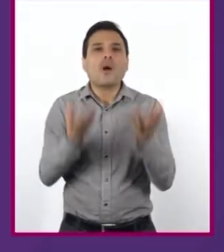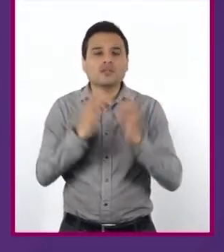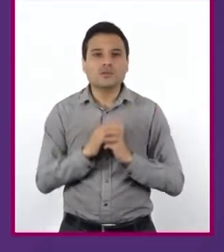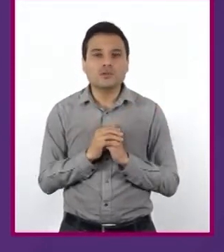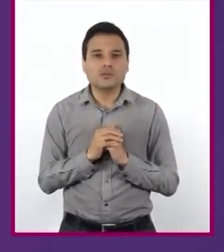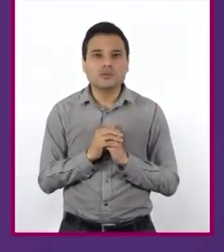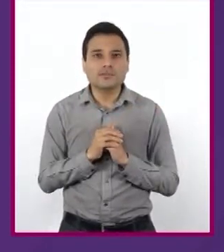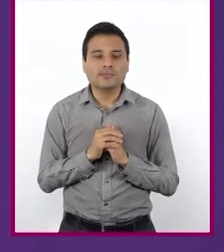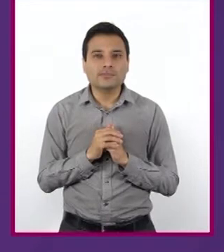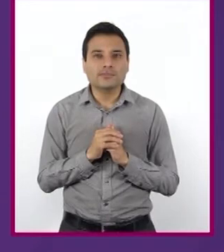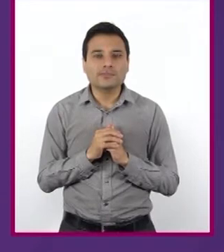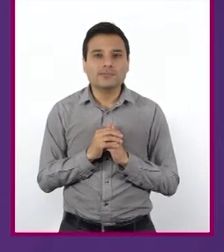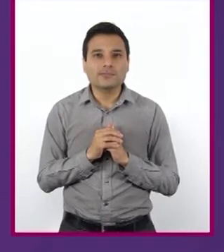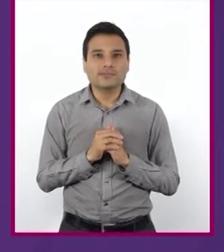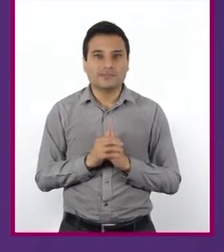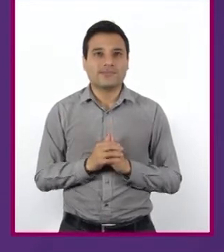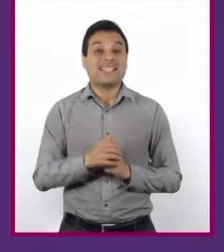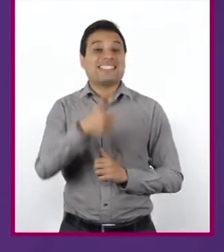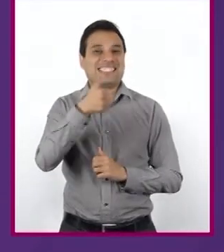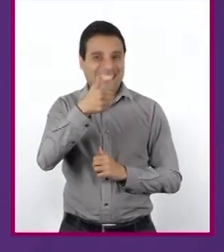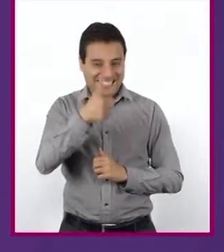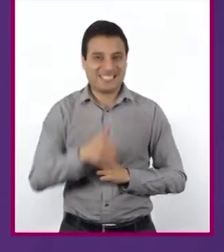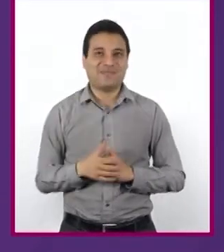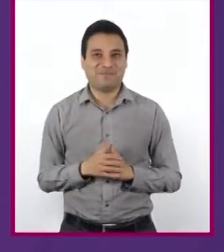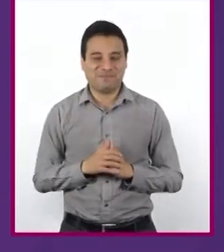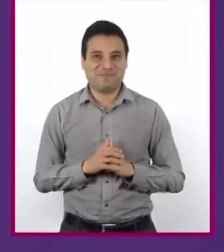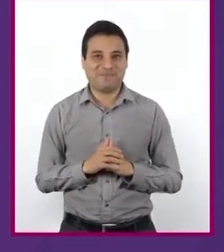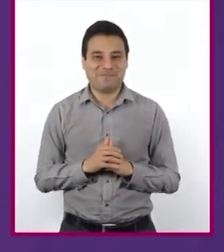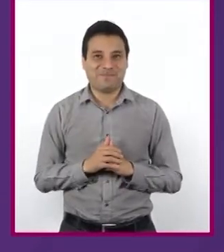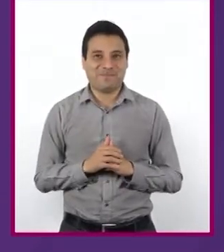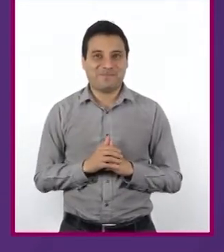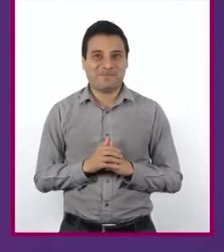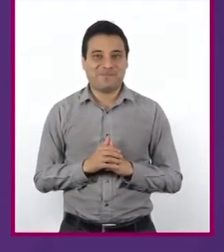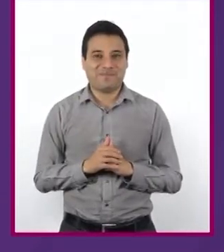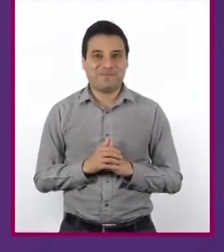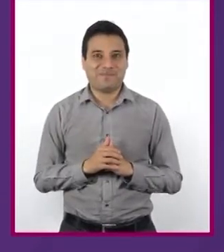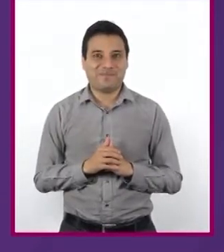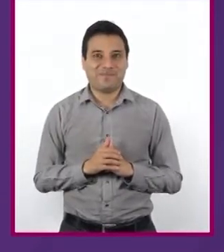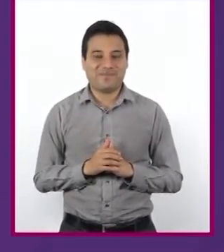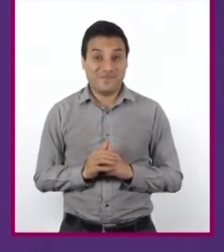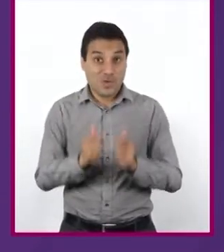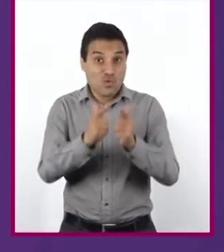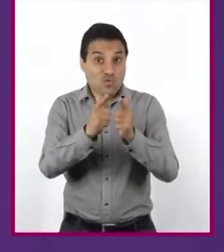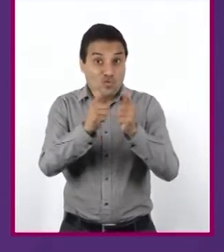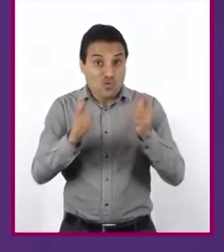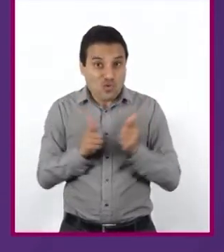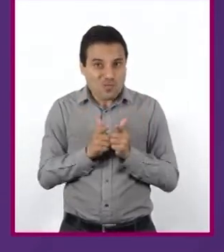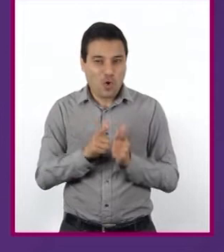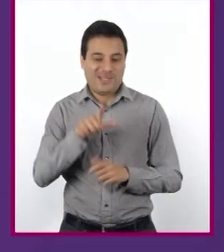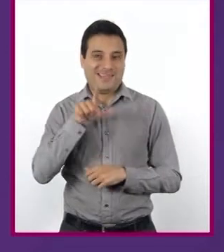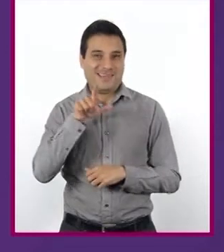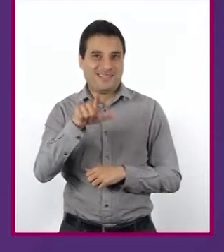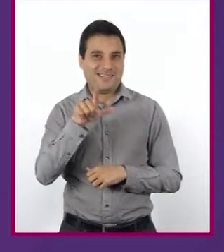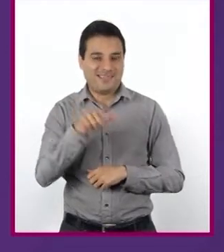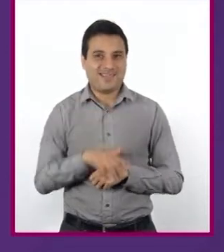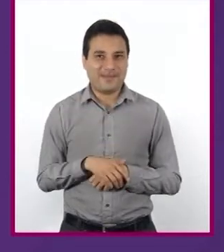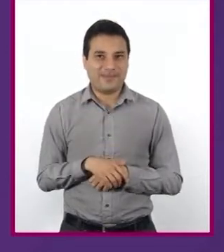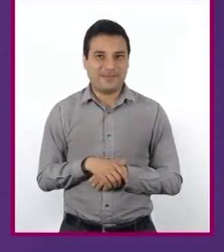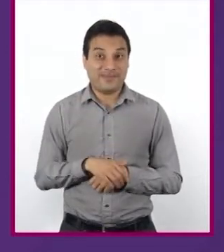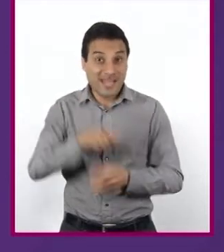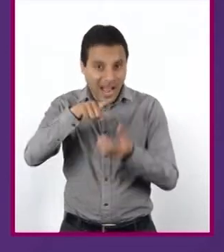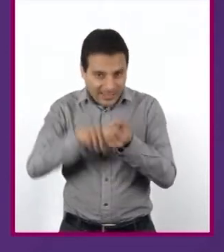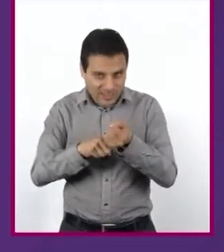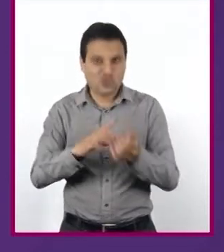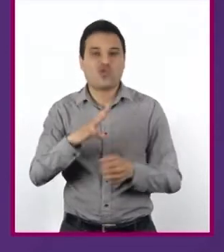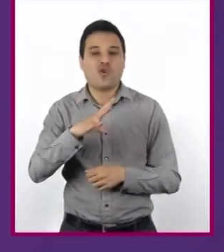grupo tienen 6 electrones de valencia. El grupo 17, en donde se